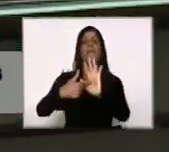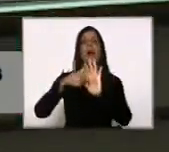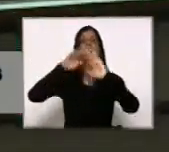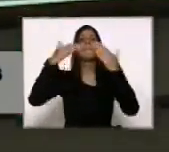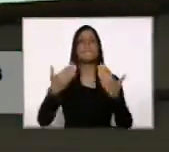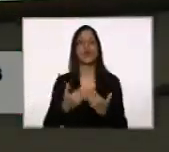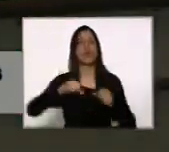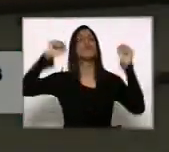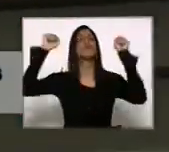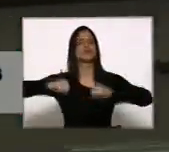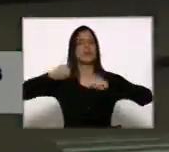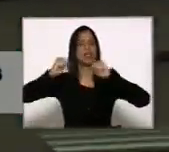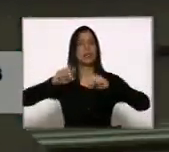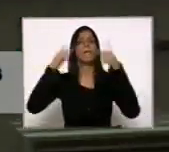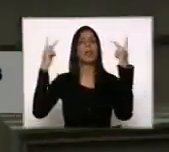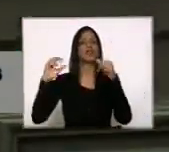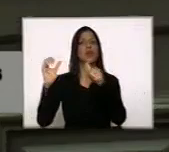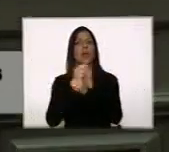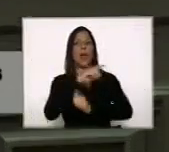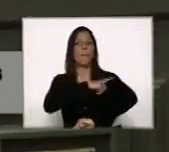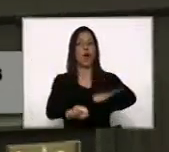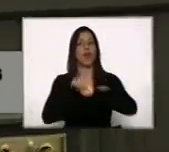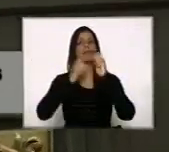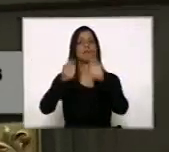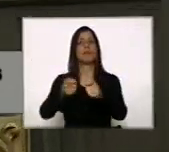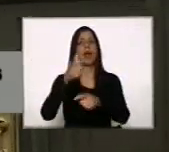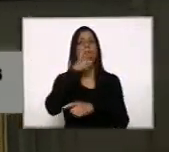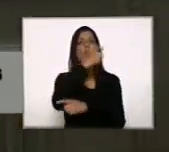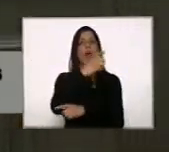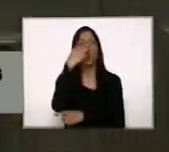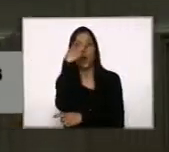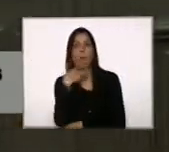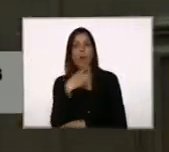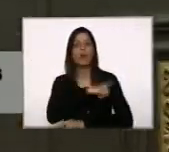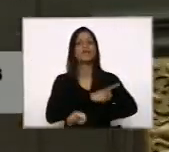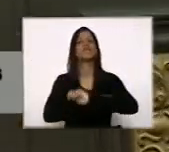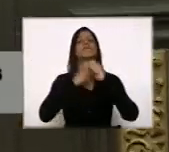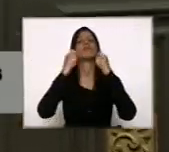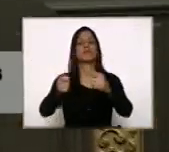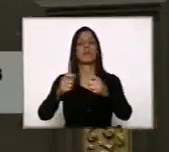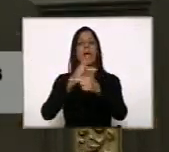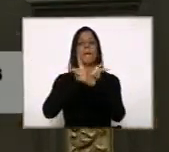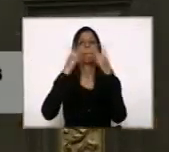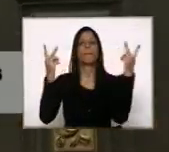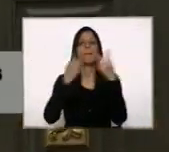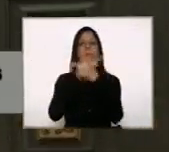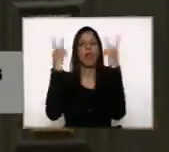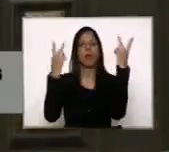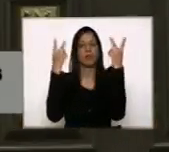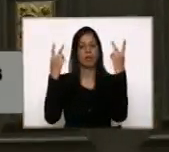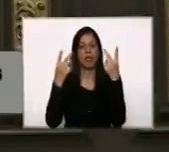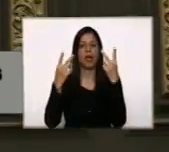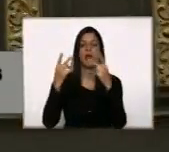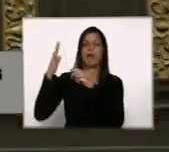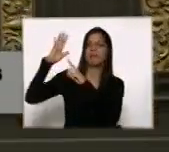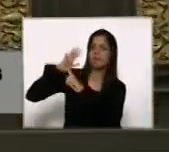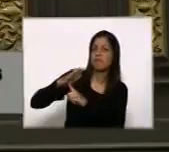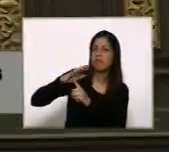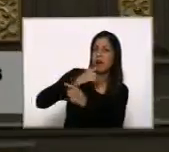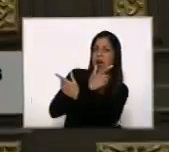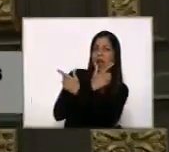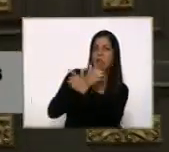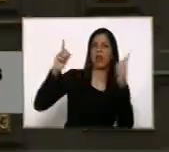que sí se puede darle el poder a los pobres, darle el poder al pueblo, libertarnos de ese yugo y de ese